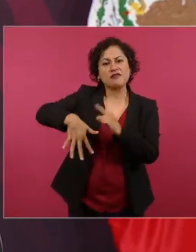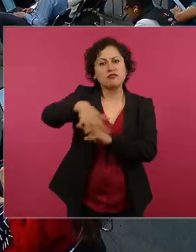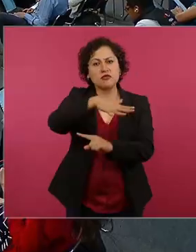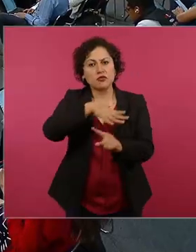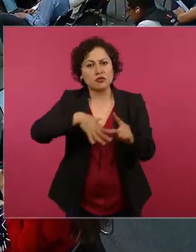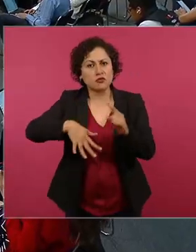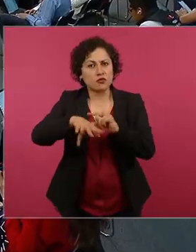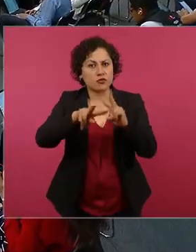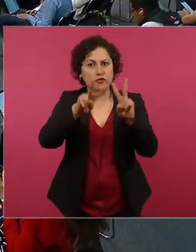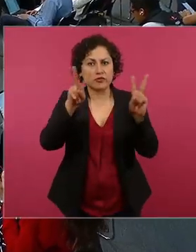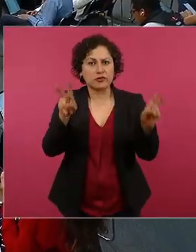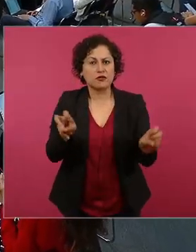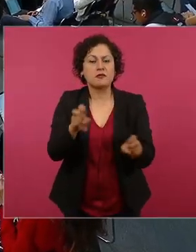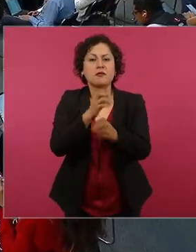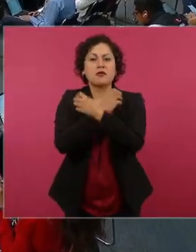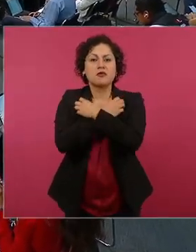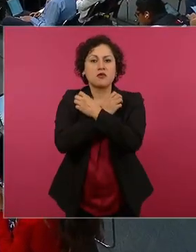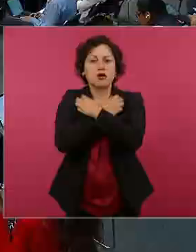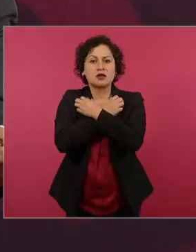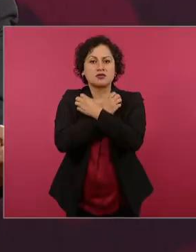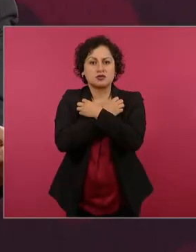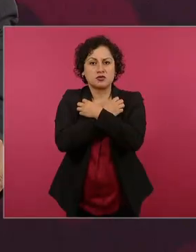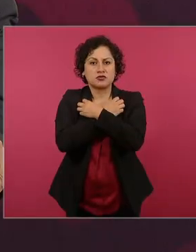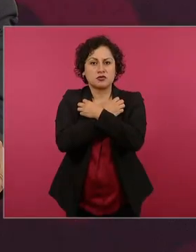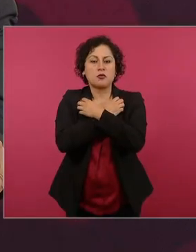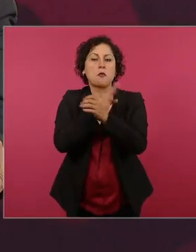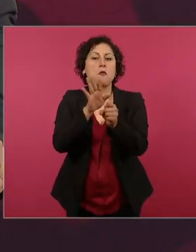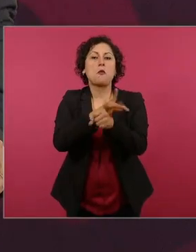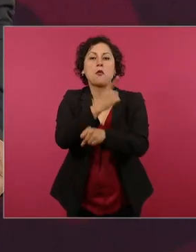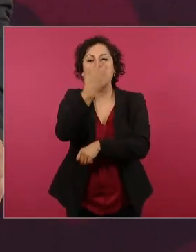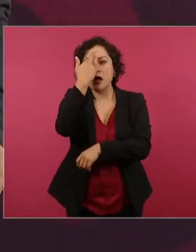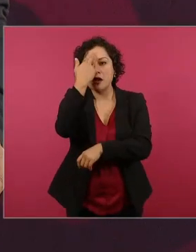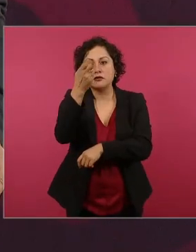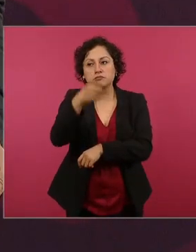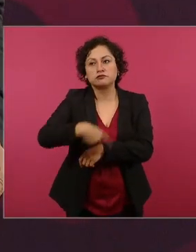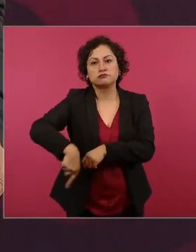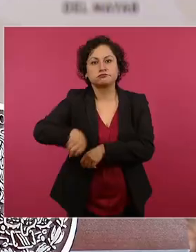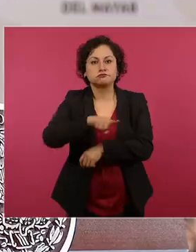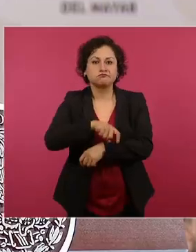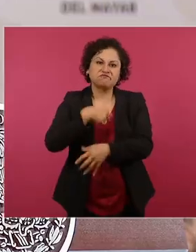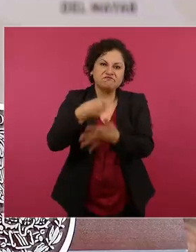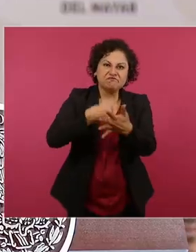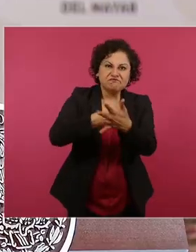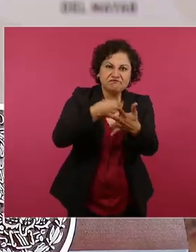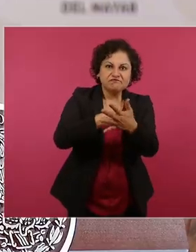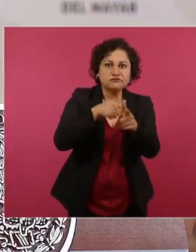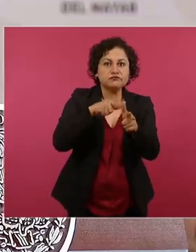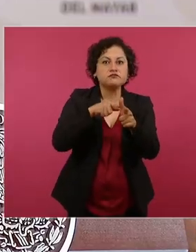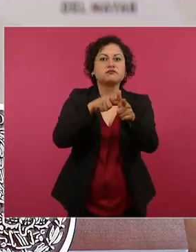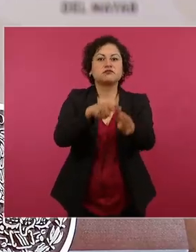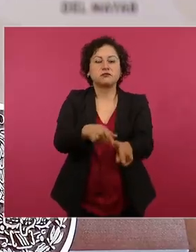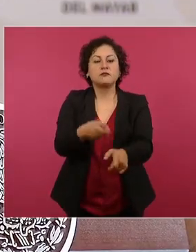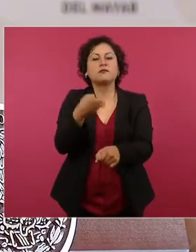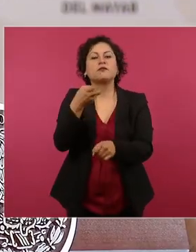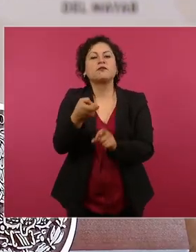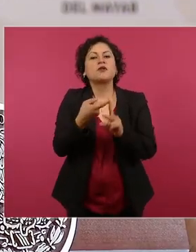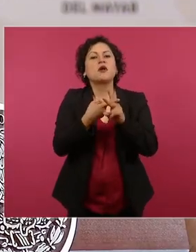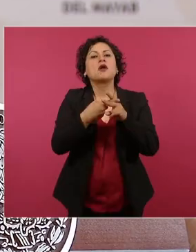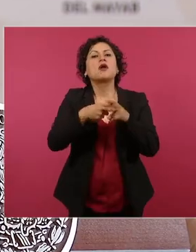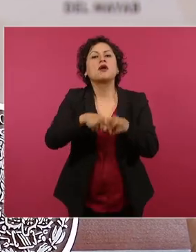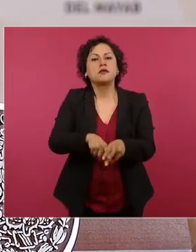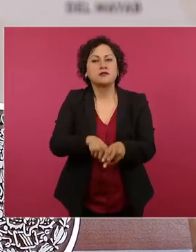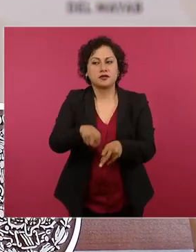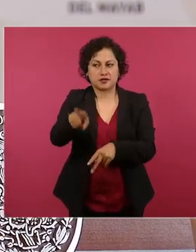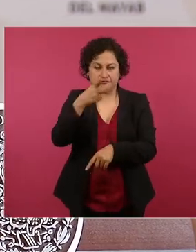da de defensa, pues surge en la época a la que